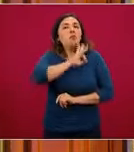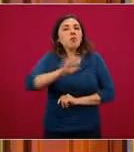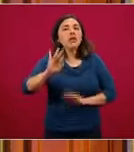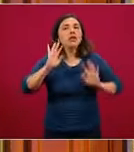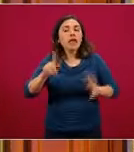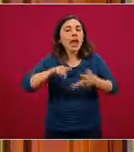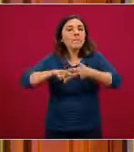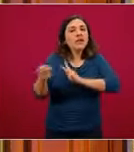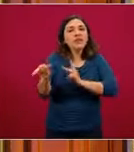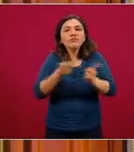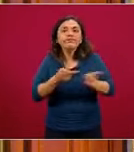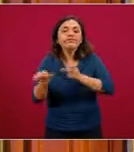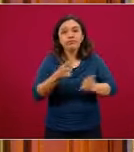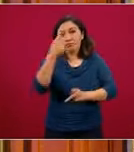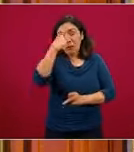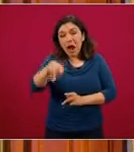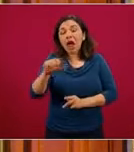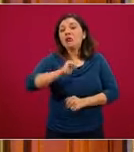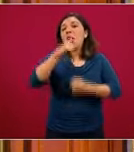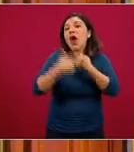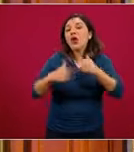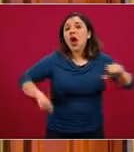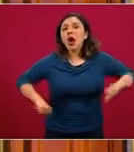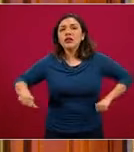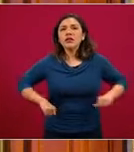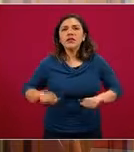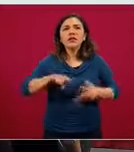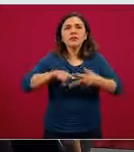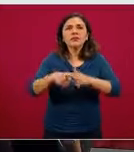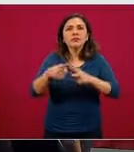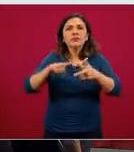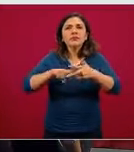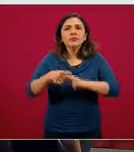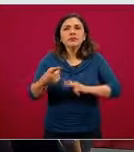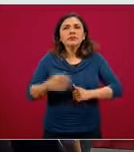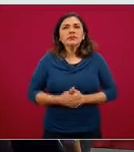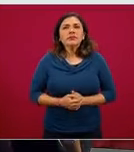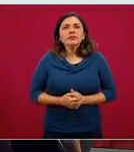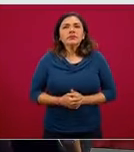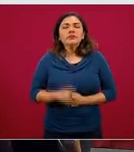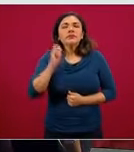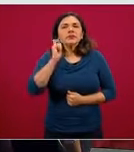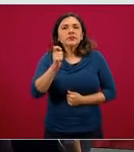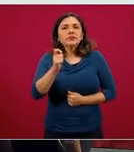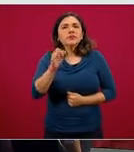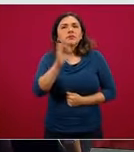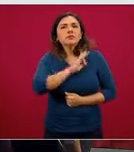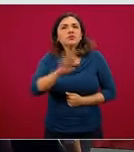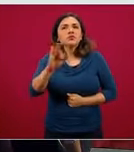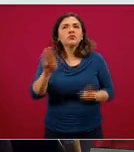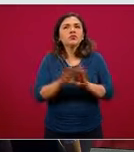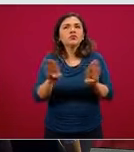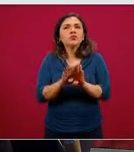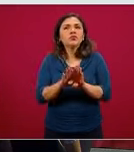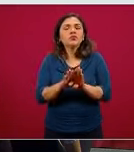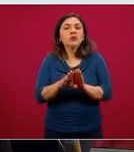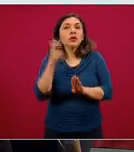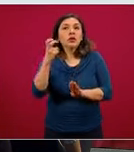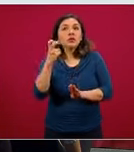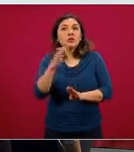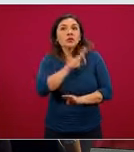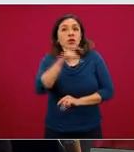a prepararse para ciertas actividades que en su momento lógicamente le podrán